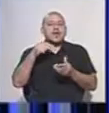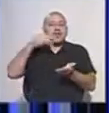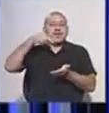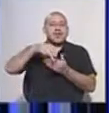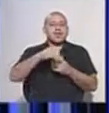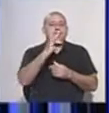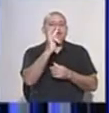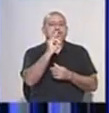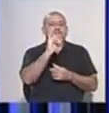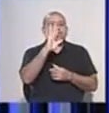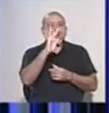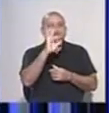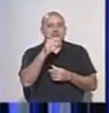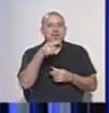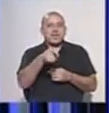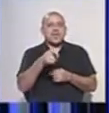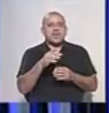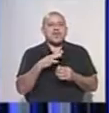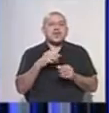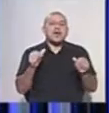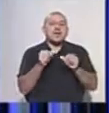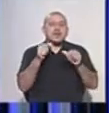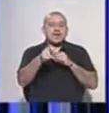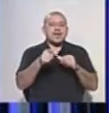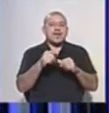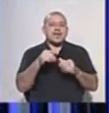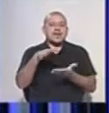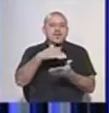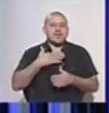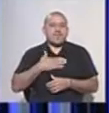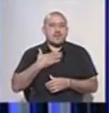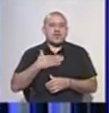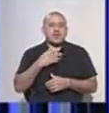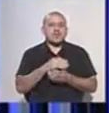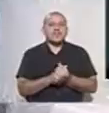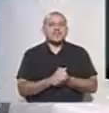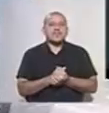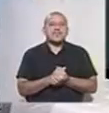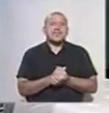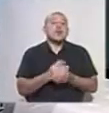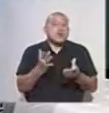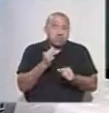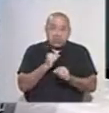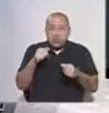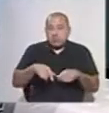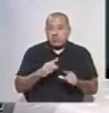Gali, te hacía un gran plan esa noche. Lindas noches, la verdad. Pero ahora podemos ir. Cuando salgamos de